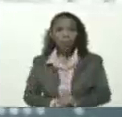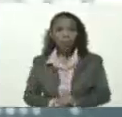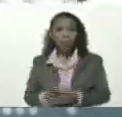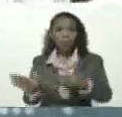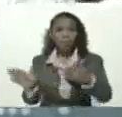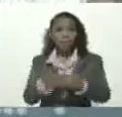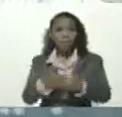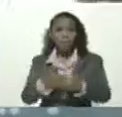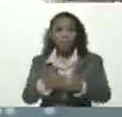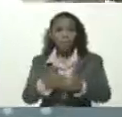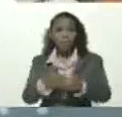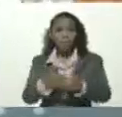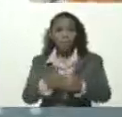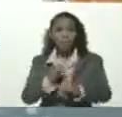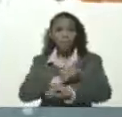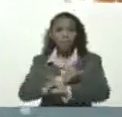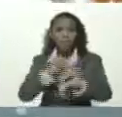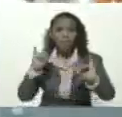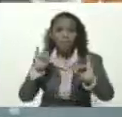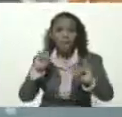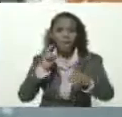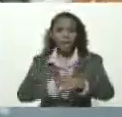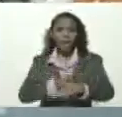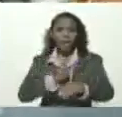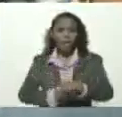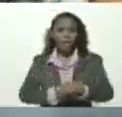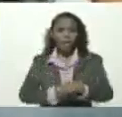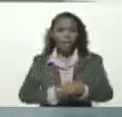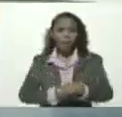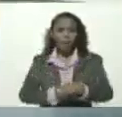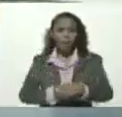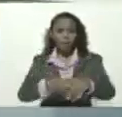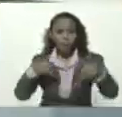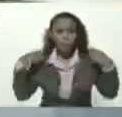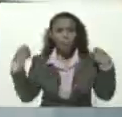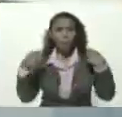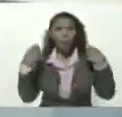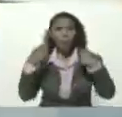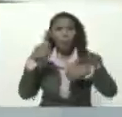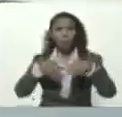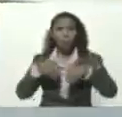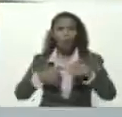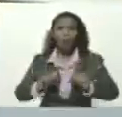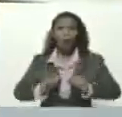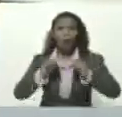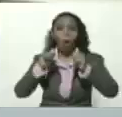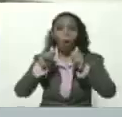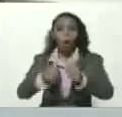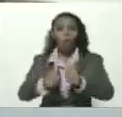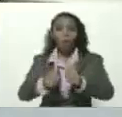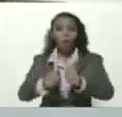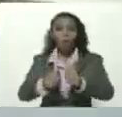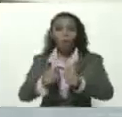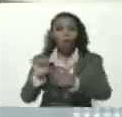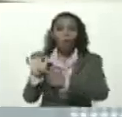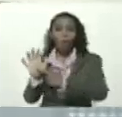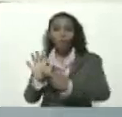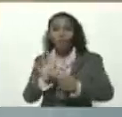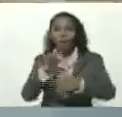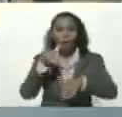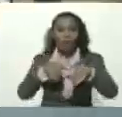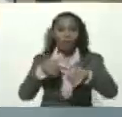cierra el periodo, el lapso de la campaña electoral y comienza la veda